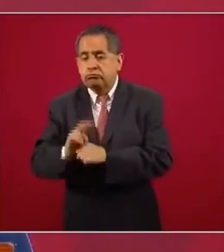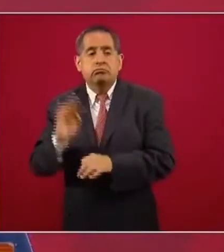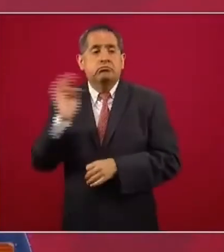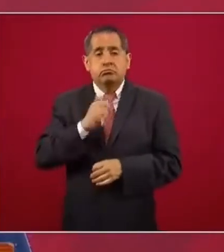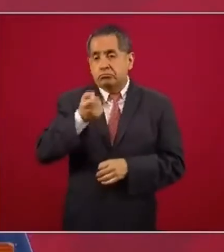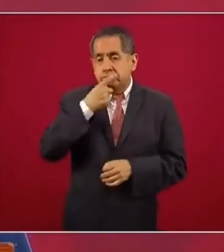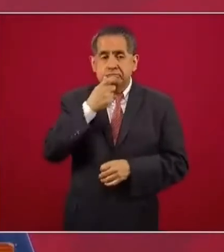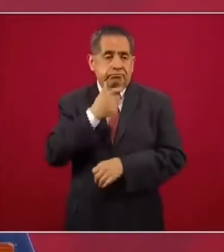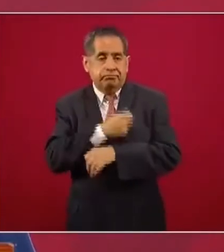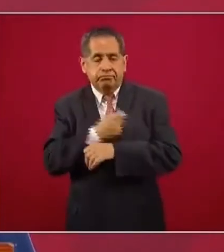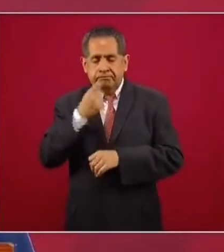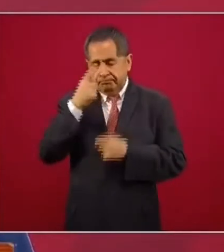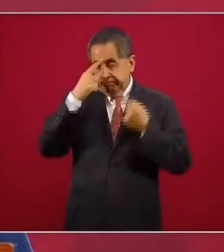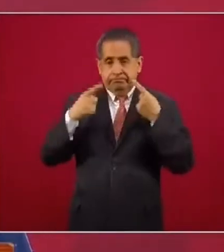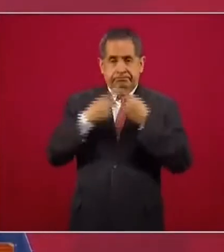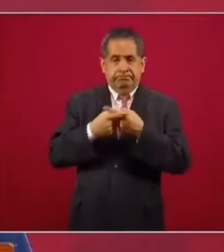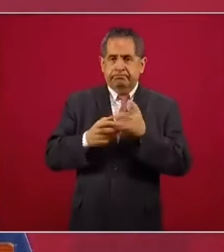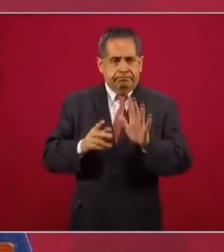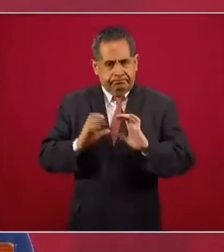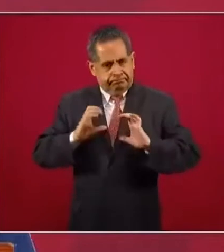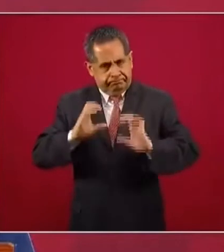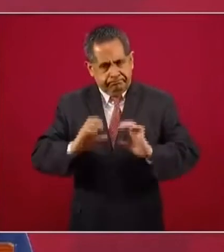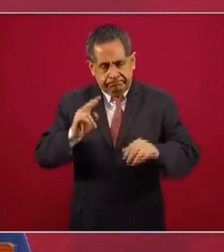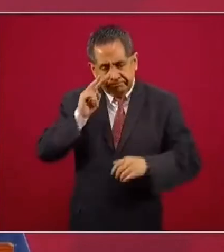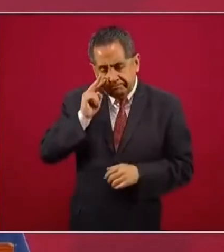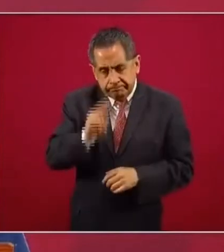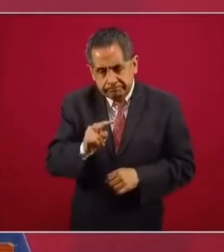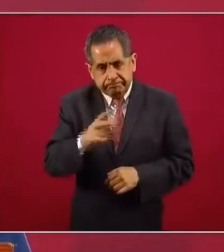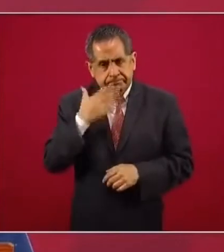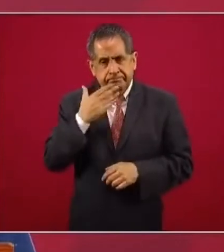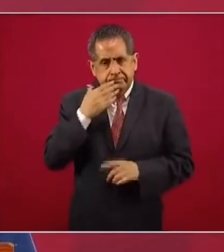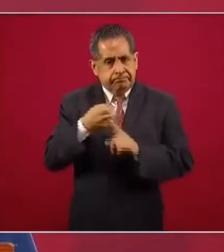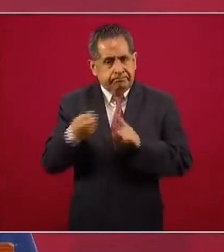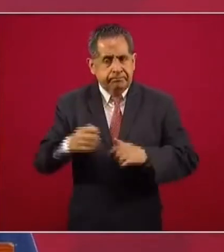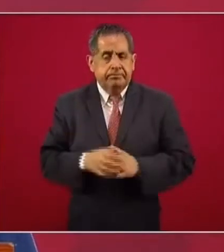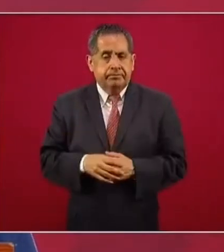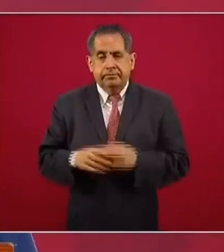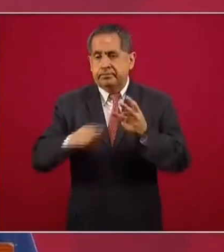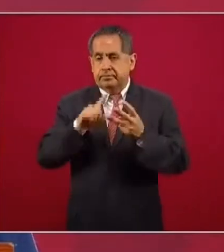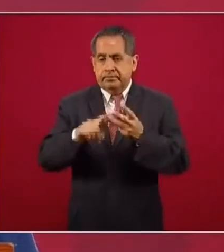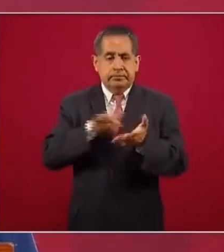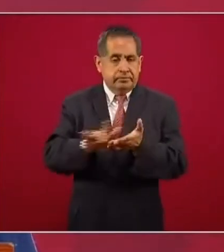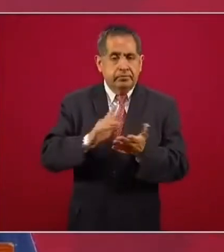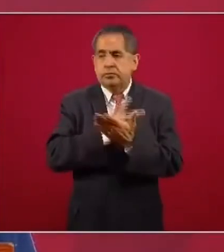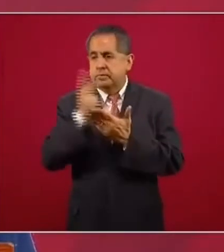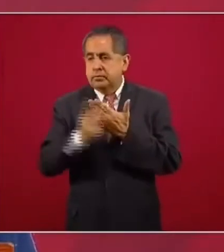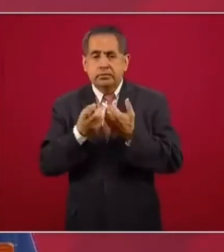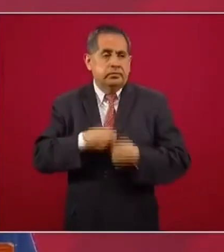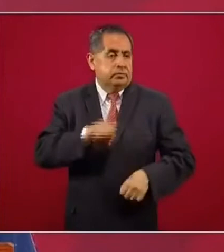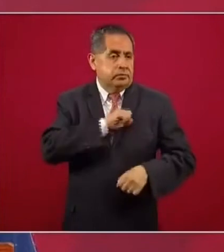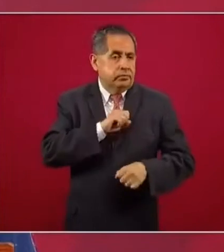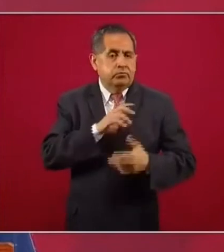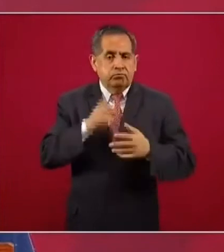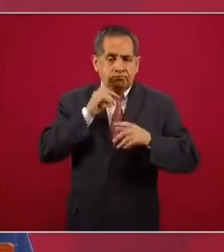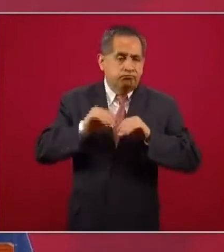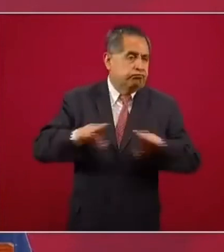que todo medicamento, no solo los que se compran por este medio, pudieran ocasionar. Apoyo para el diseño a programas de salud pública